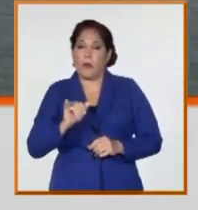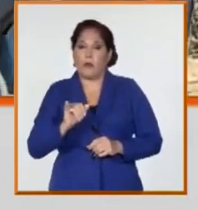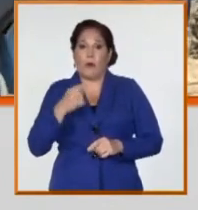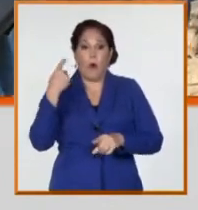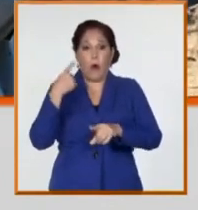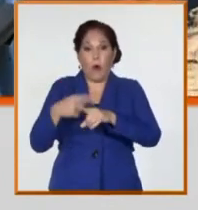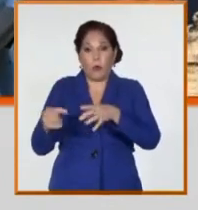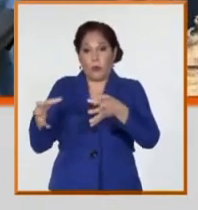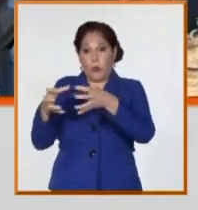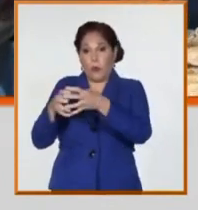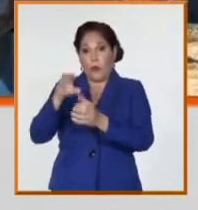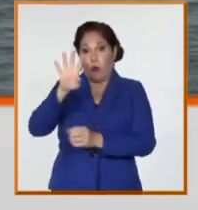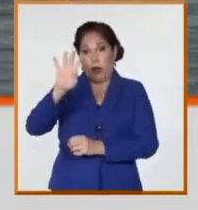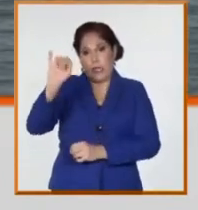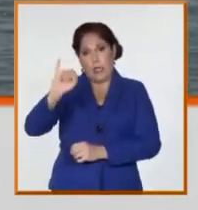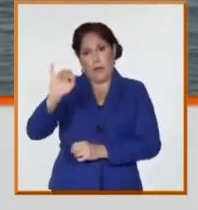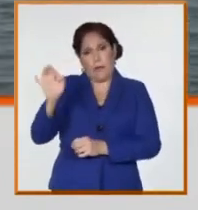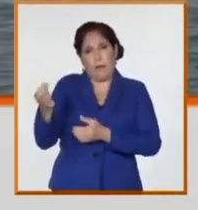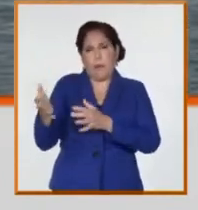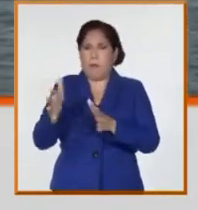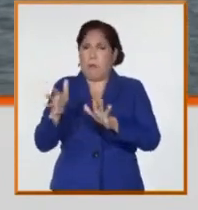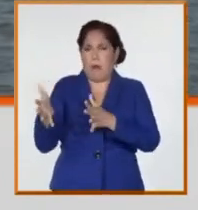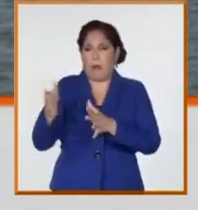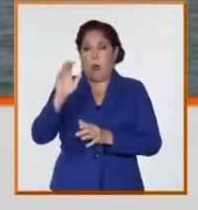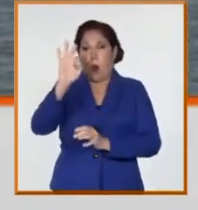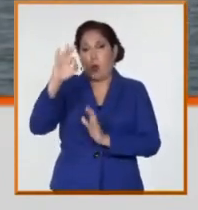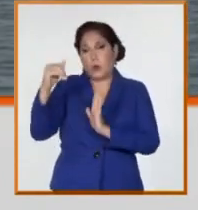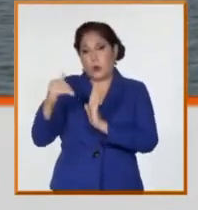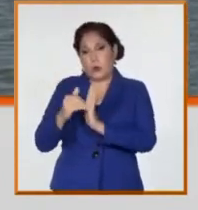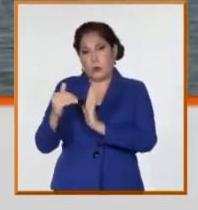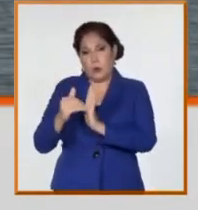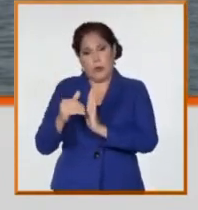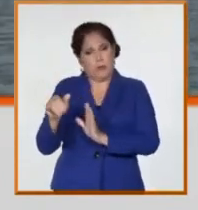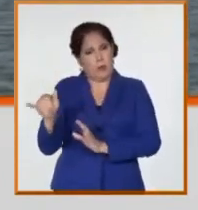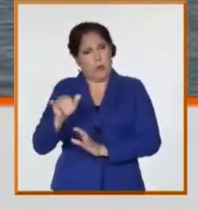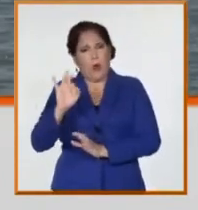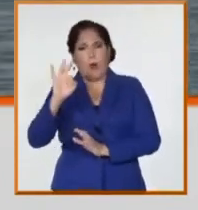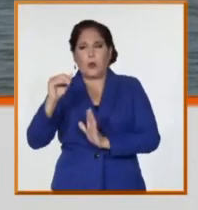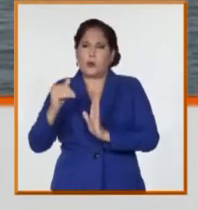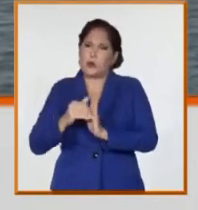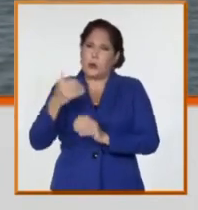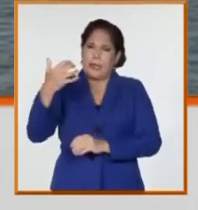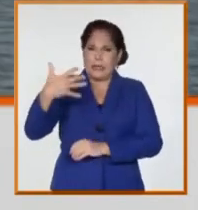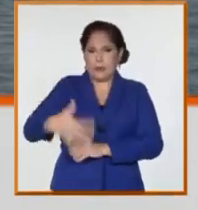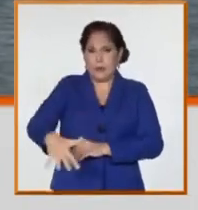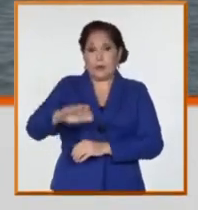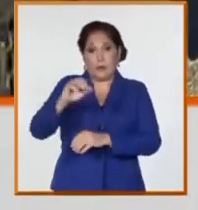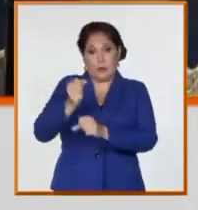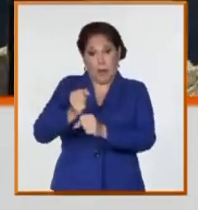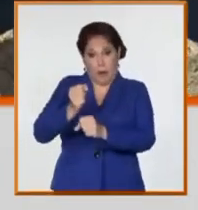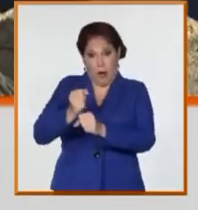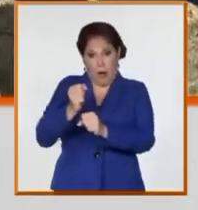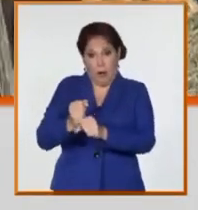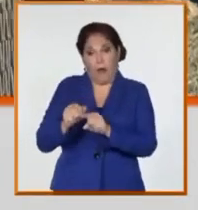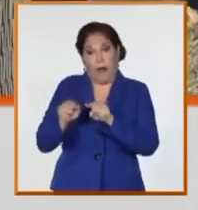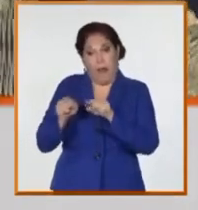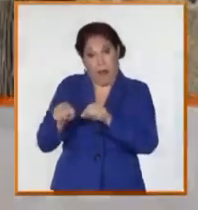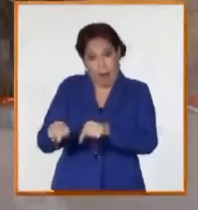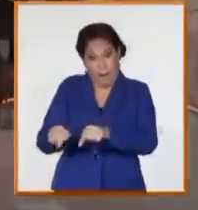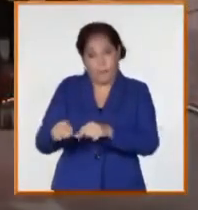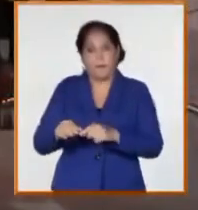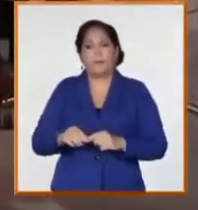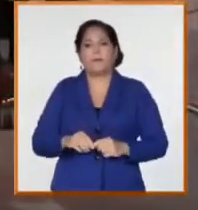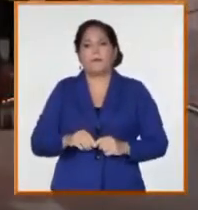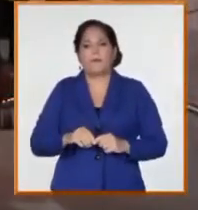46% más menos que está en el orden de los ocho mil igual ocho mil ciento y pico trabajadores para no